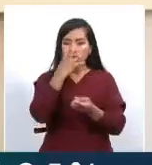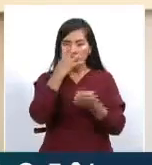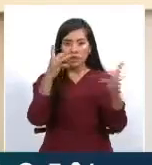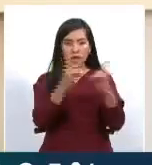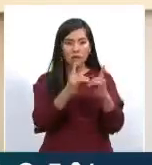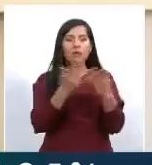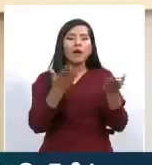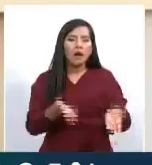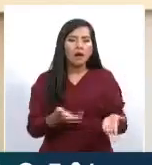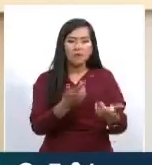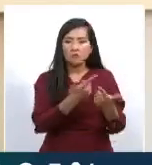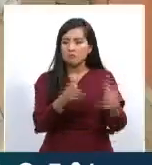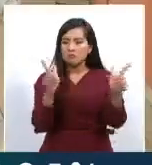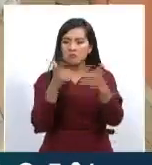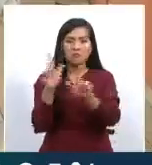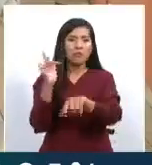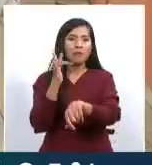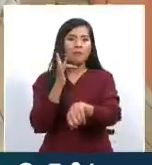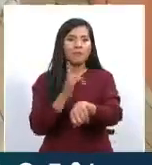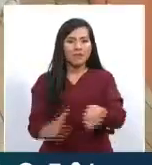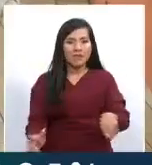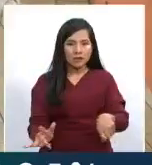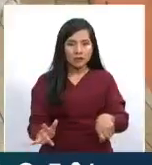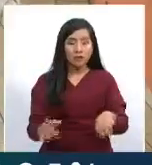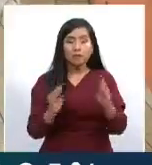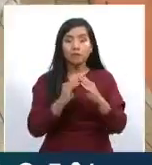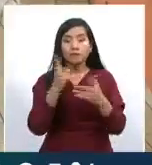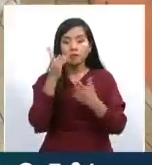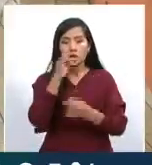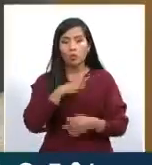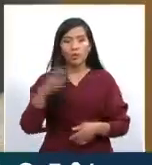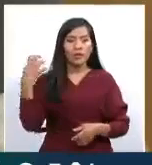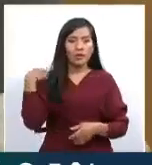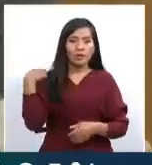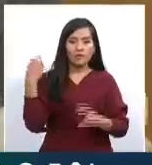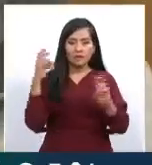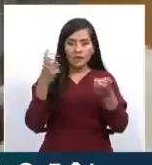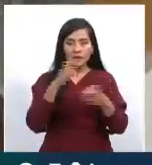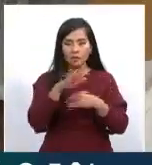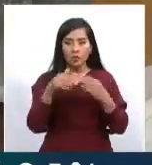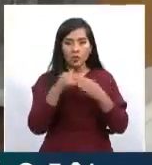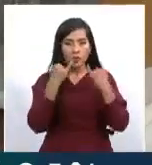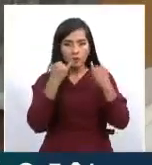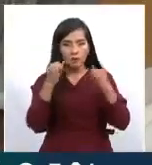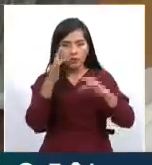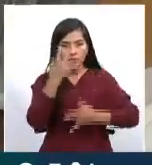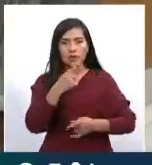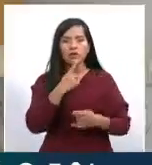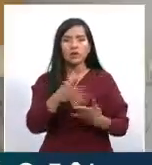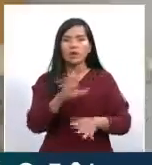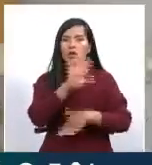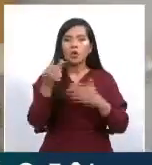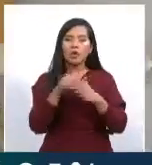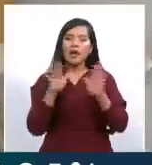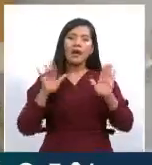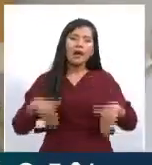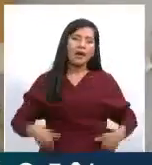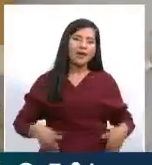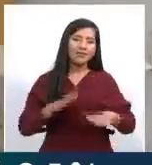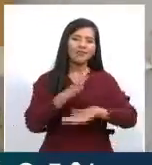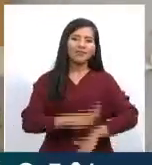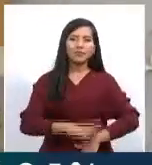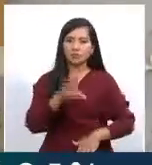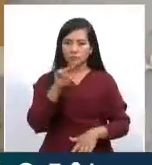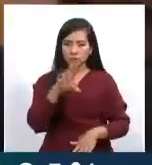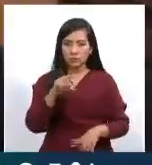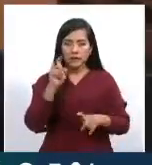están prácticamente vacías. El jefe de epidemiología manifestó que no se debe bajar la guardia, que si bien ahora los centros